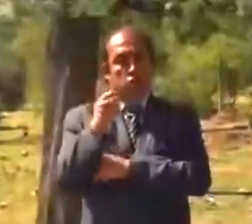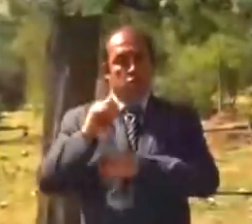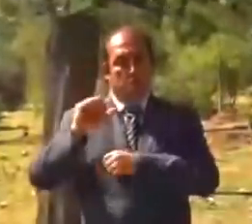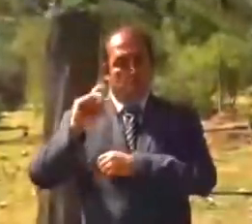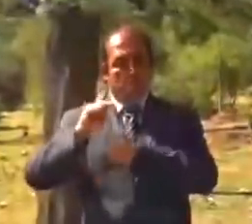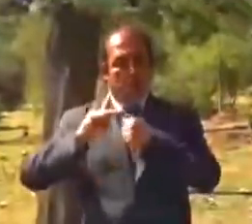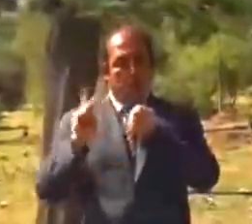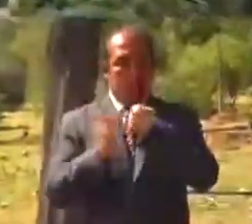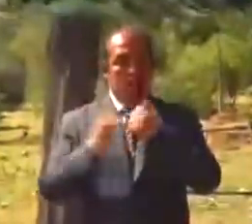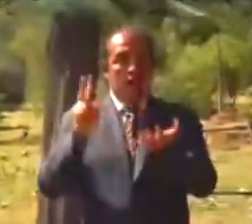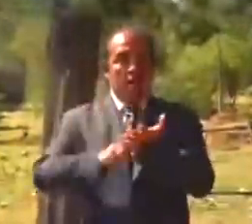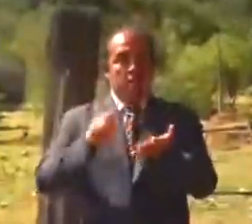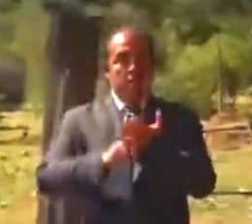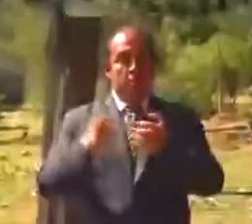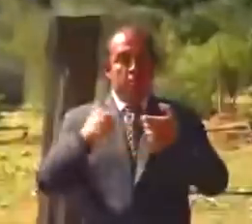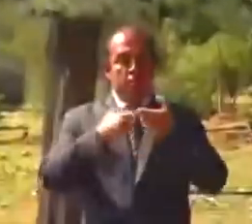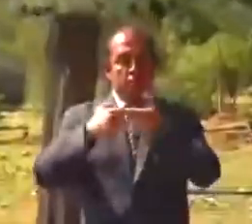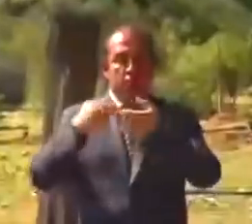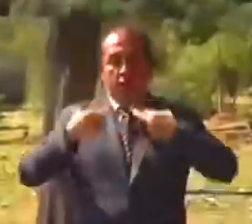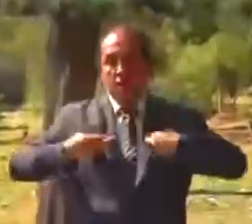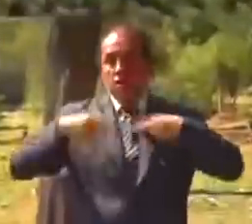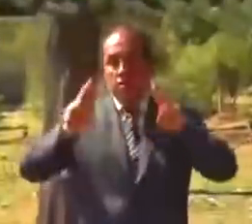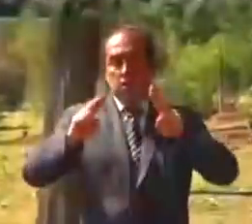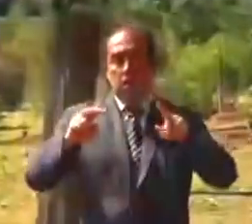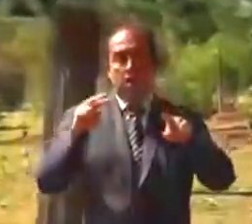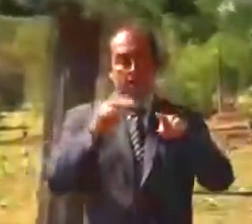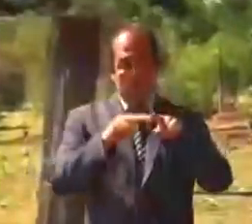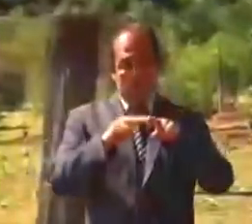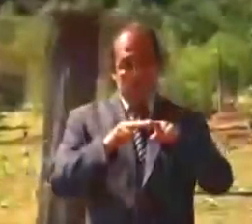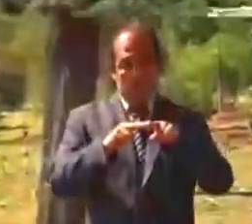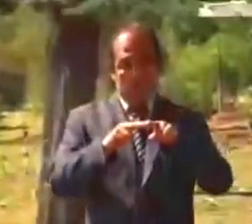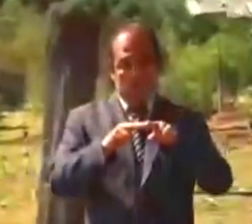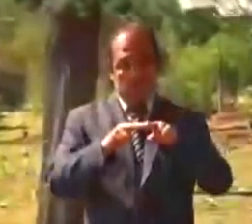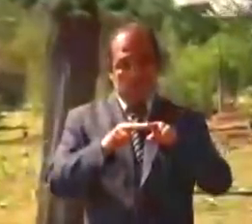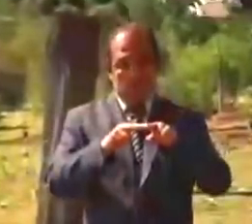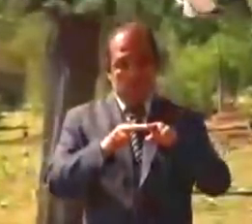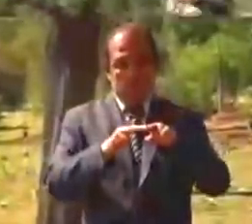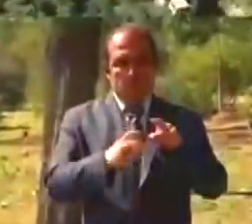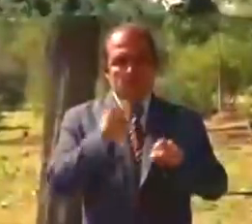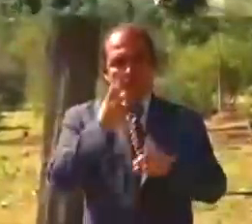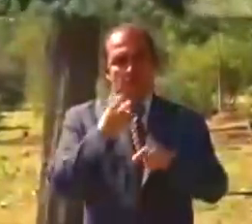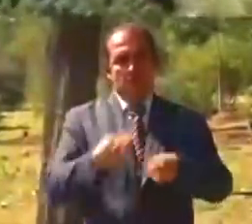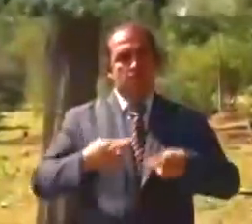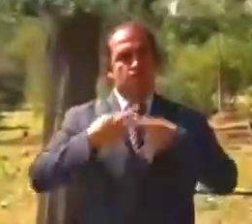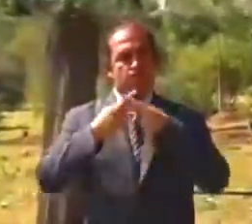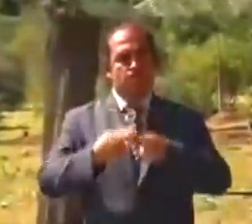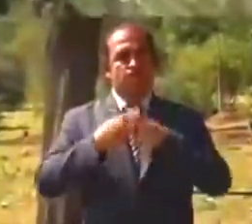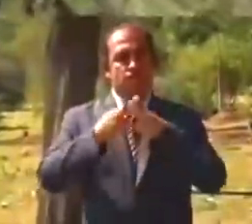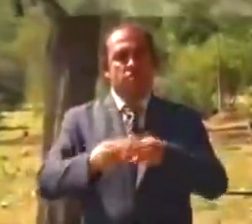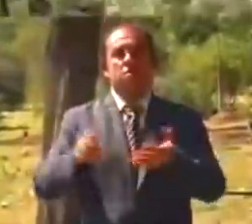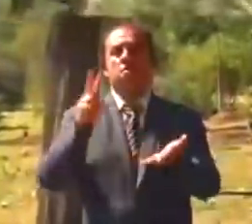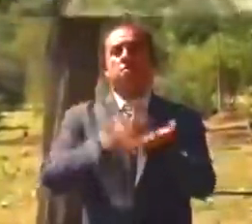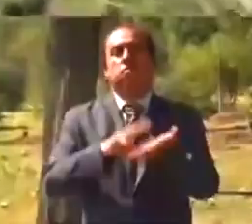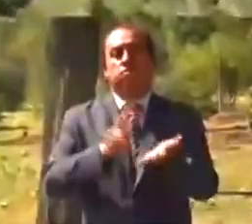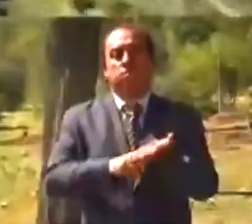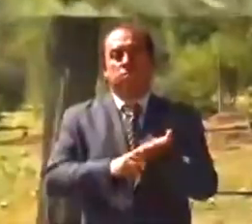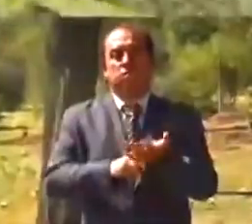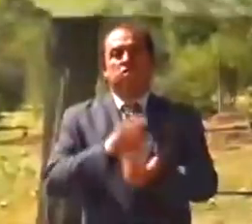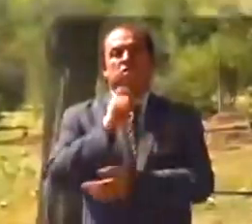El valor económico que representan parques de esta riqueza, de este